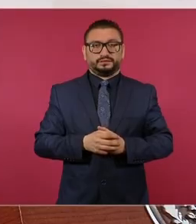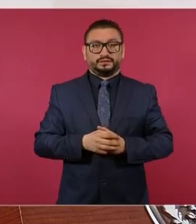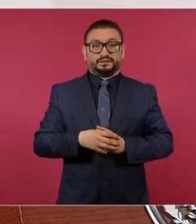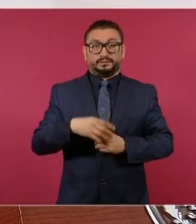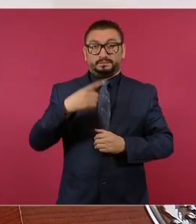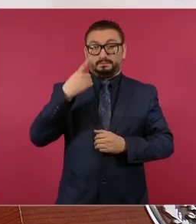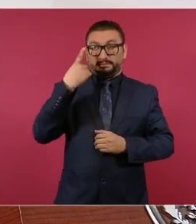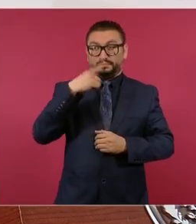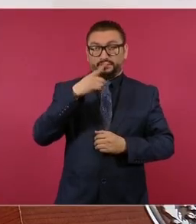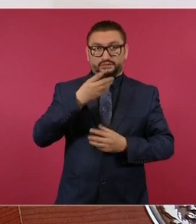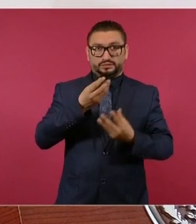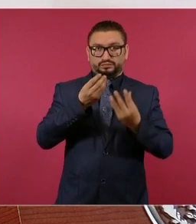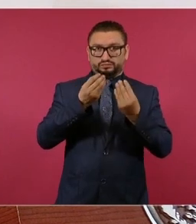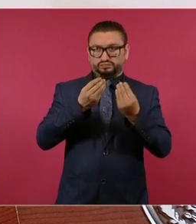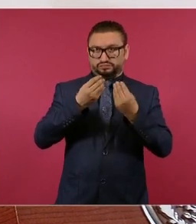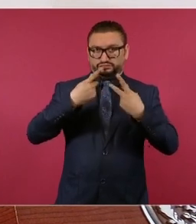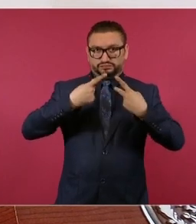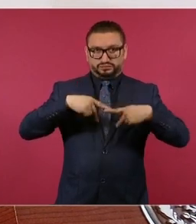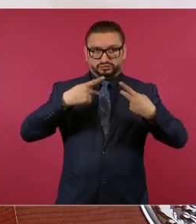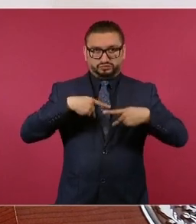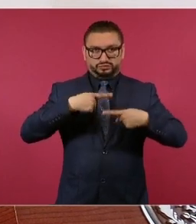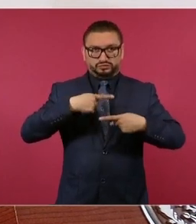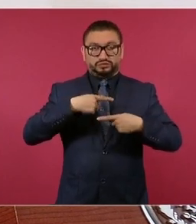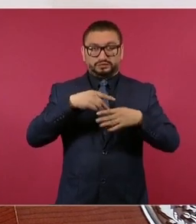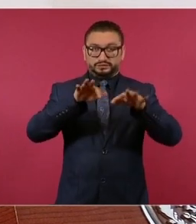muchos periodistas y políticos